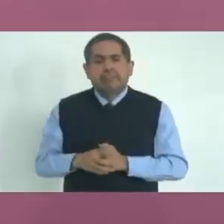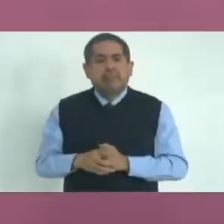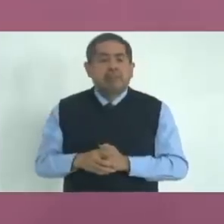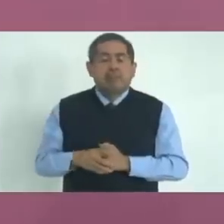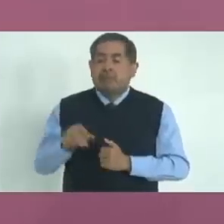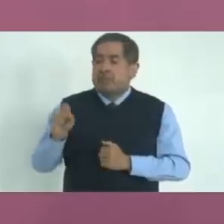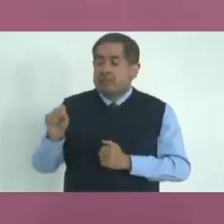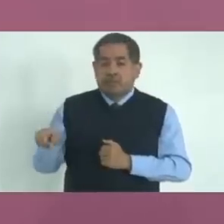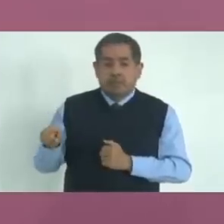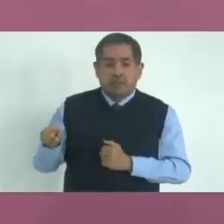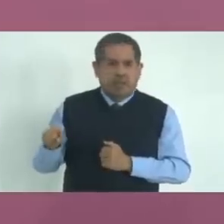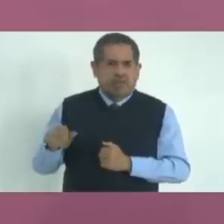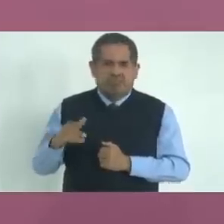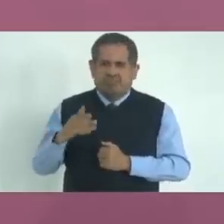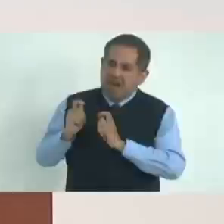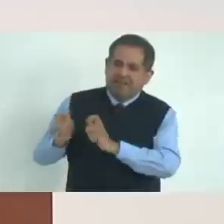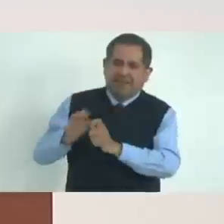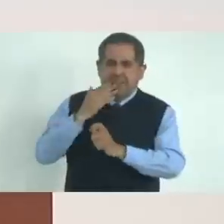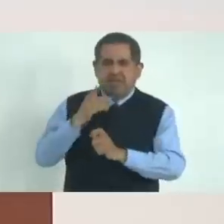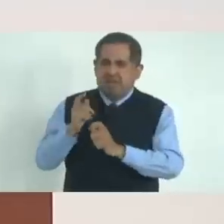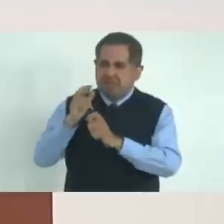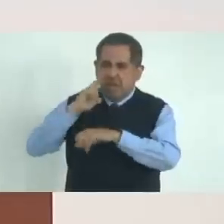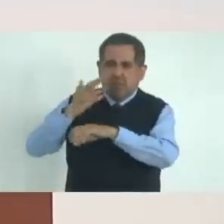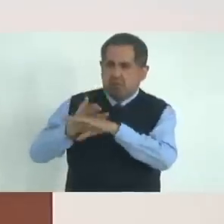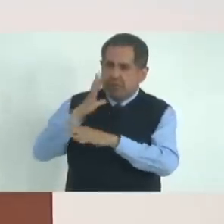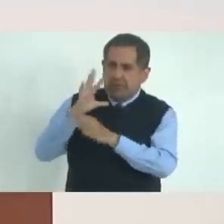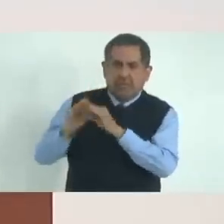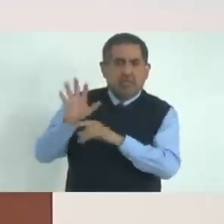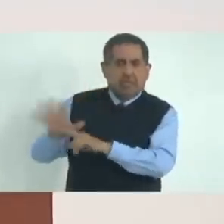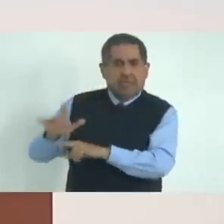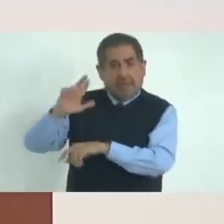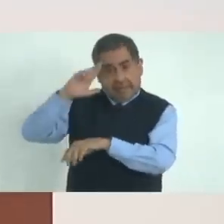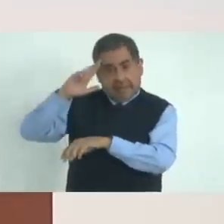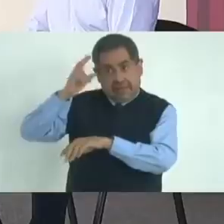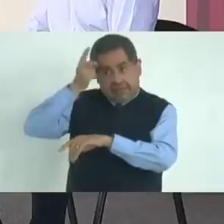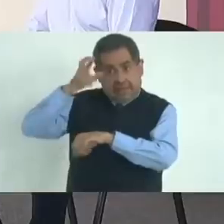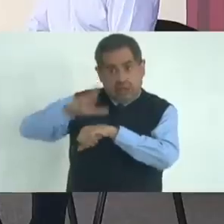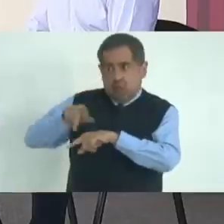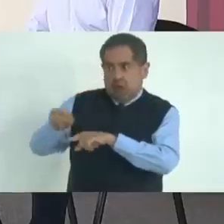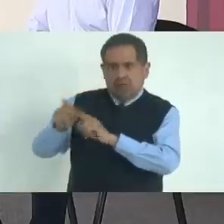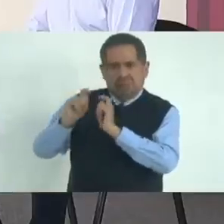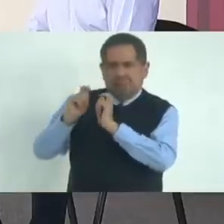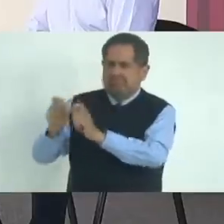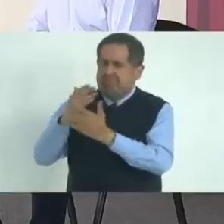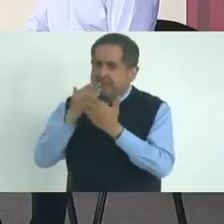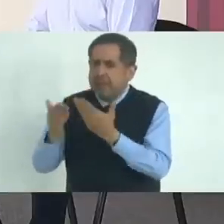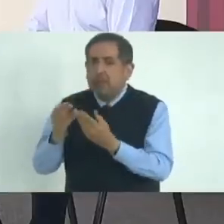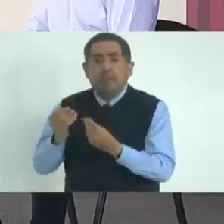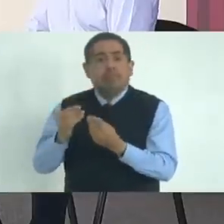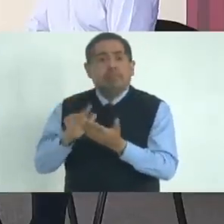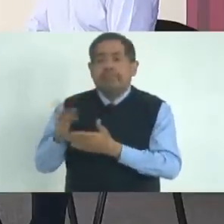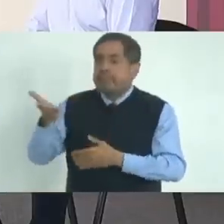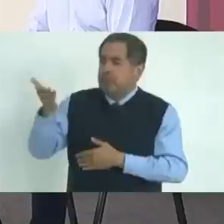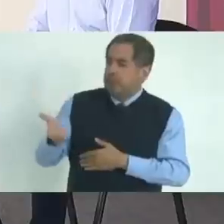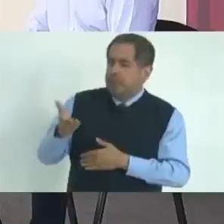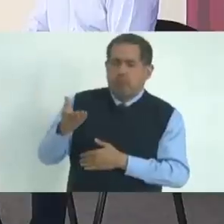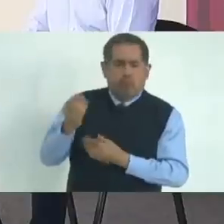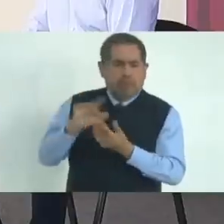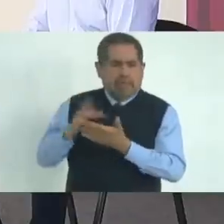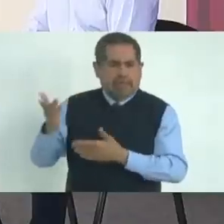quedó en muy buenas manos la dirección, la de este hospital. Muchas gracias doctora.